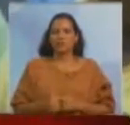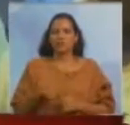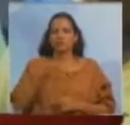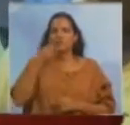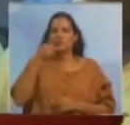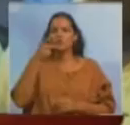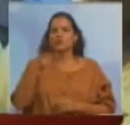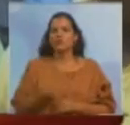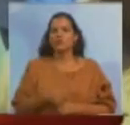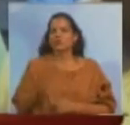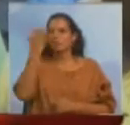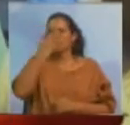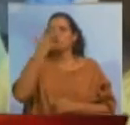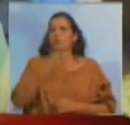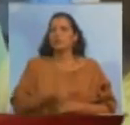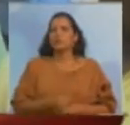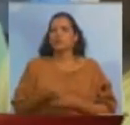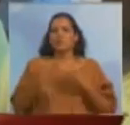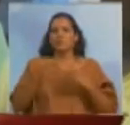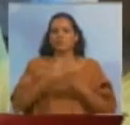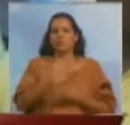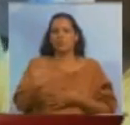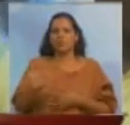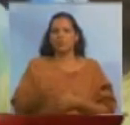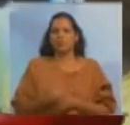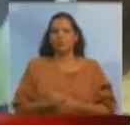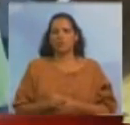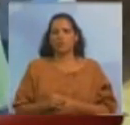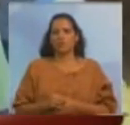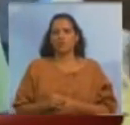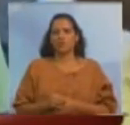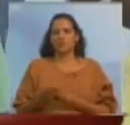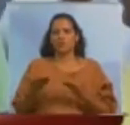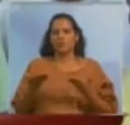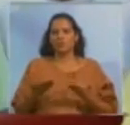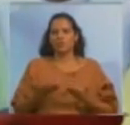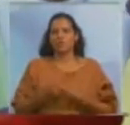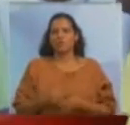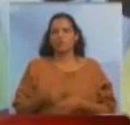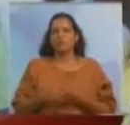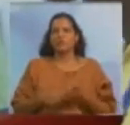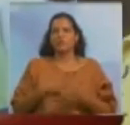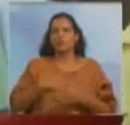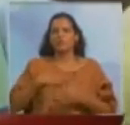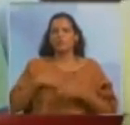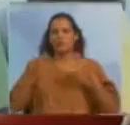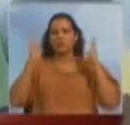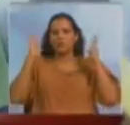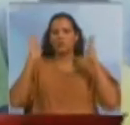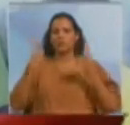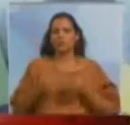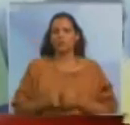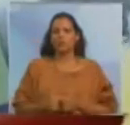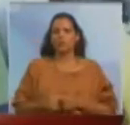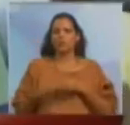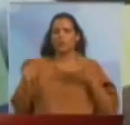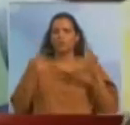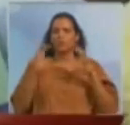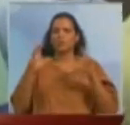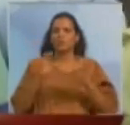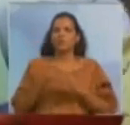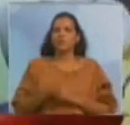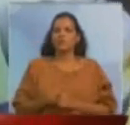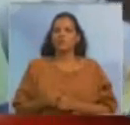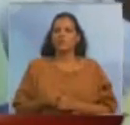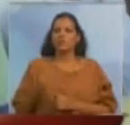pueblo esmeraldeño como usted, nosotros los negros esmeraldeños, le pedimos que nos dé una audiencia para conversar con usted